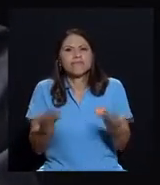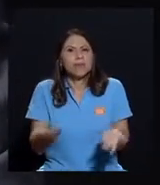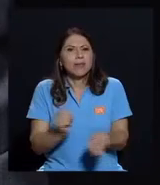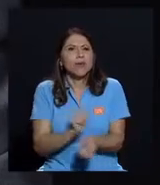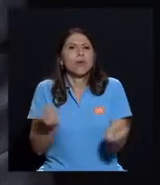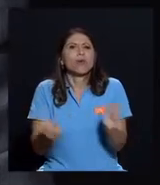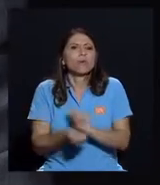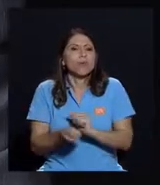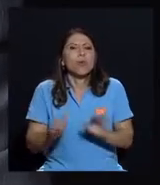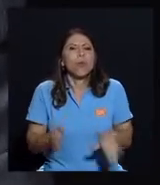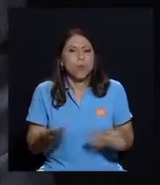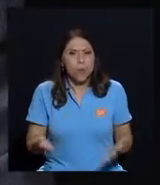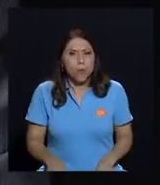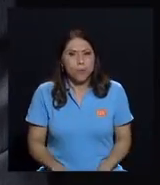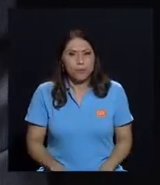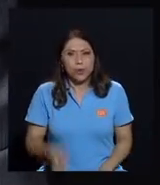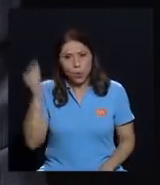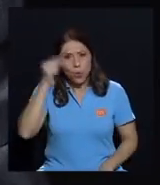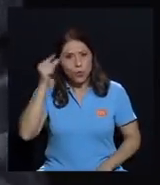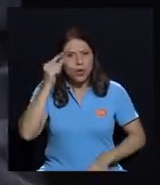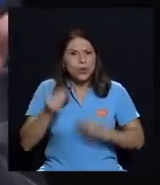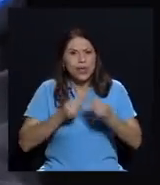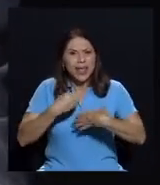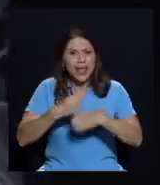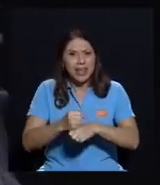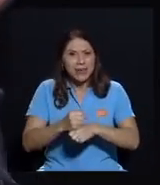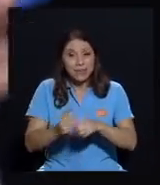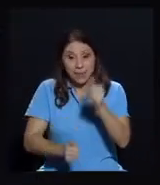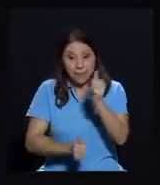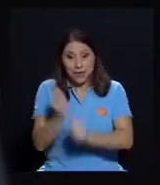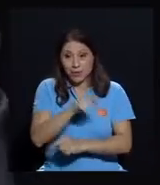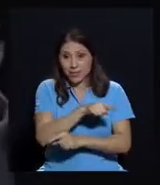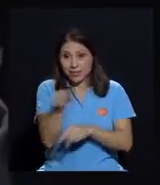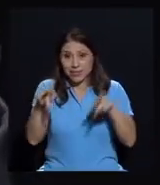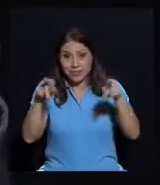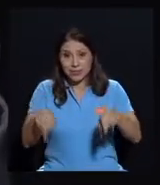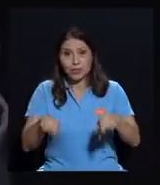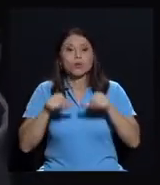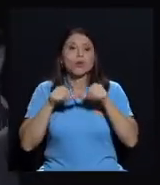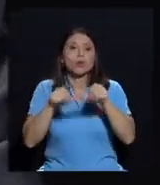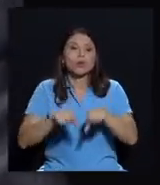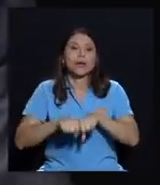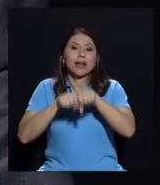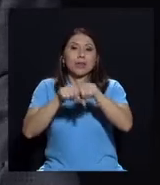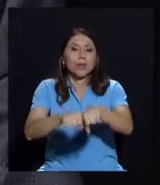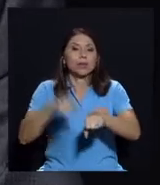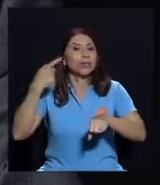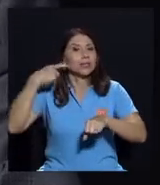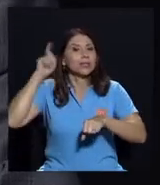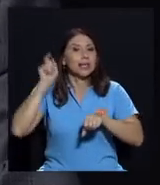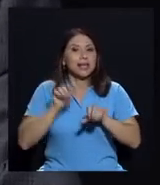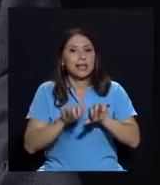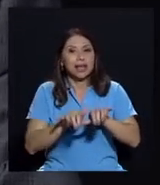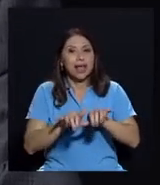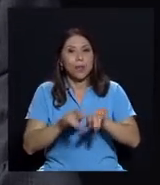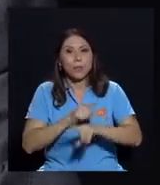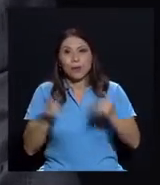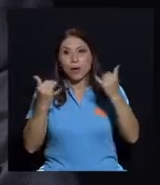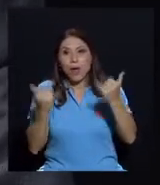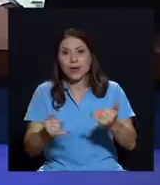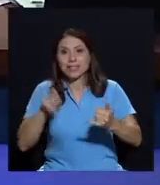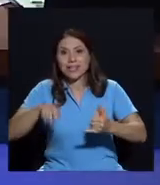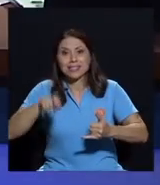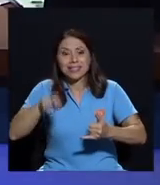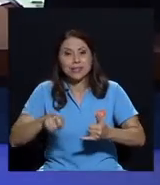quiénes son la mayoría de las grabadas pero no se siguen grabando el secretariado cuando el mercado está pidiendo mujeres en